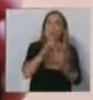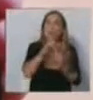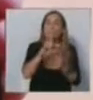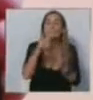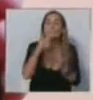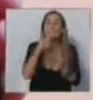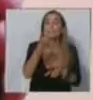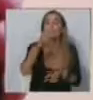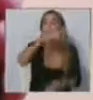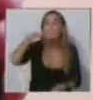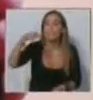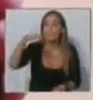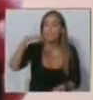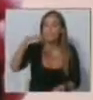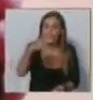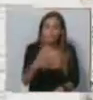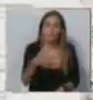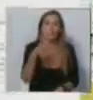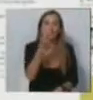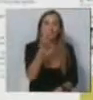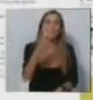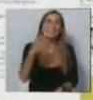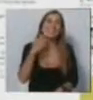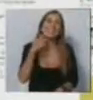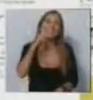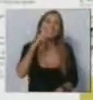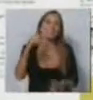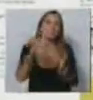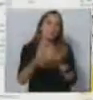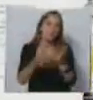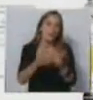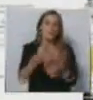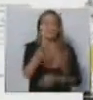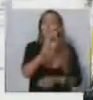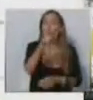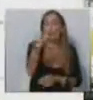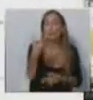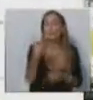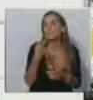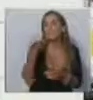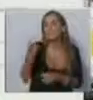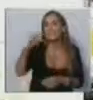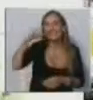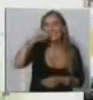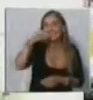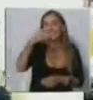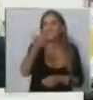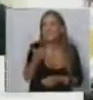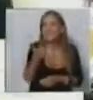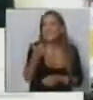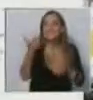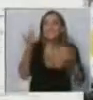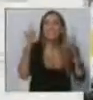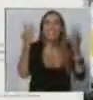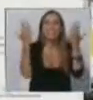76 Washington Post. Qué bárbaro. 76 diarios. Sí, sí, sí. Una cosa, 76 veces. Es decir, eso